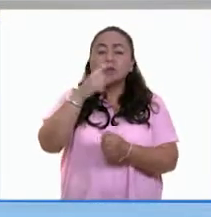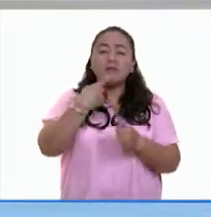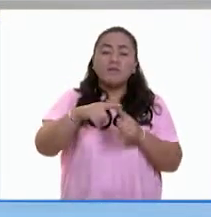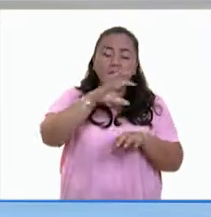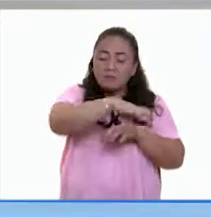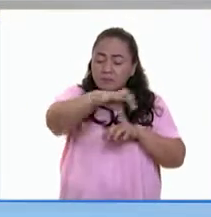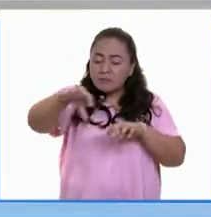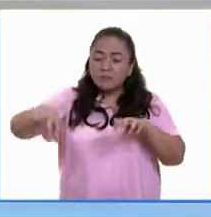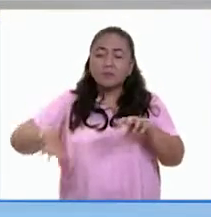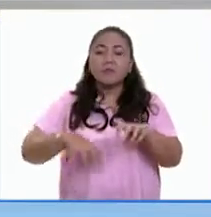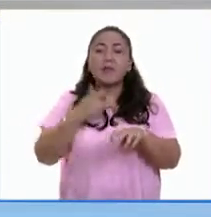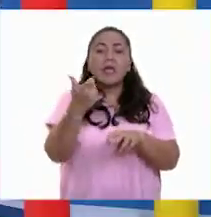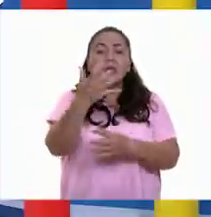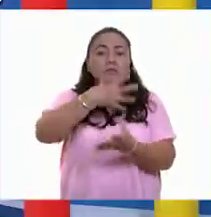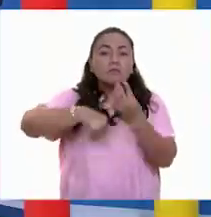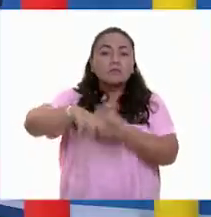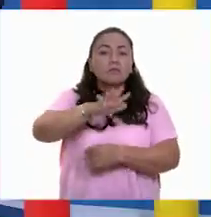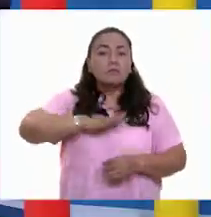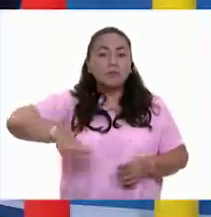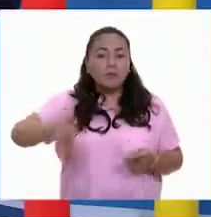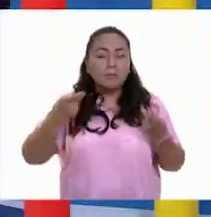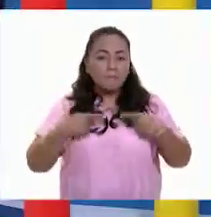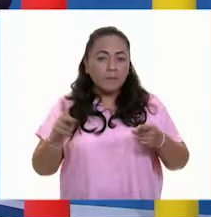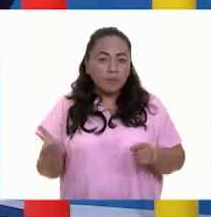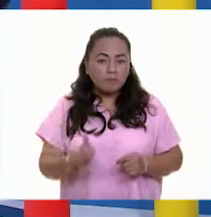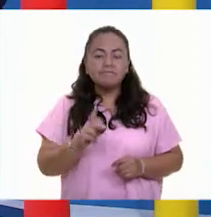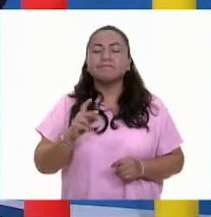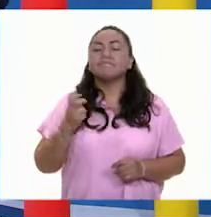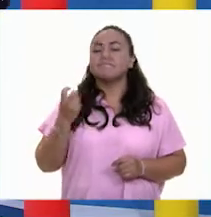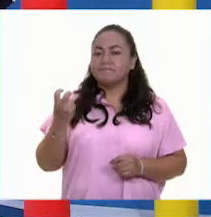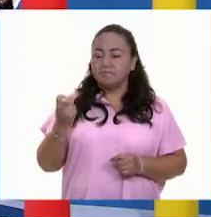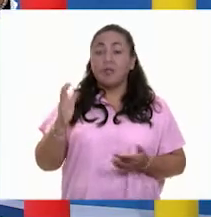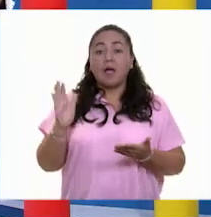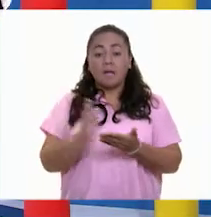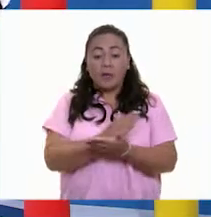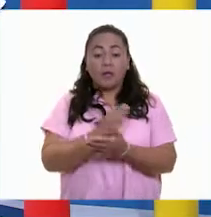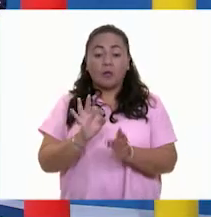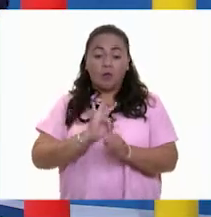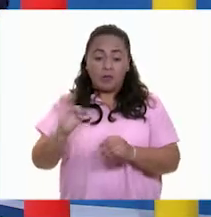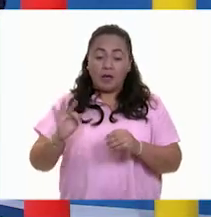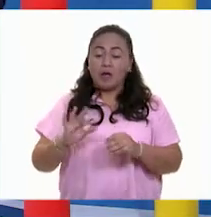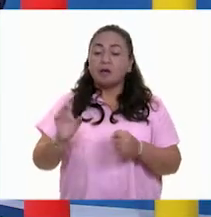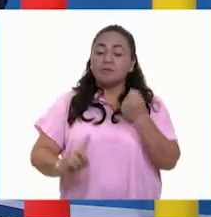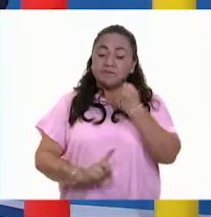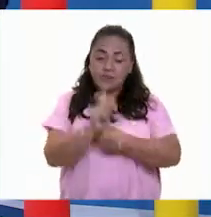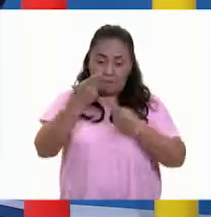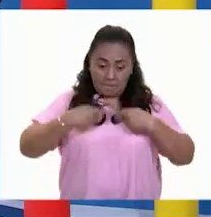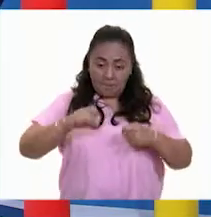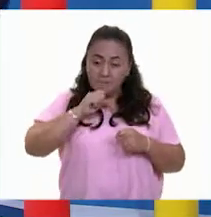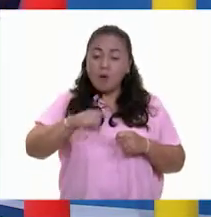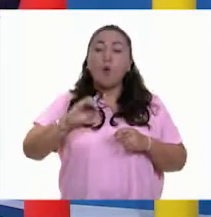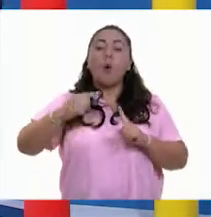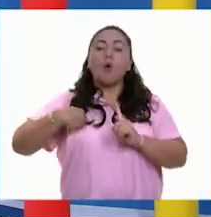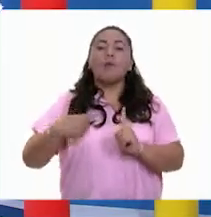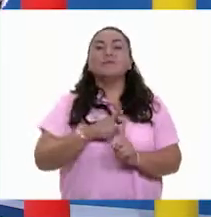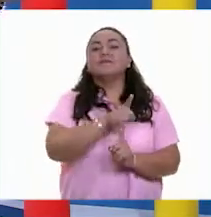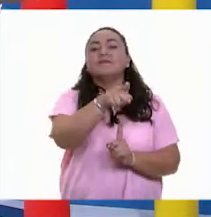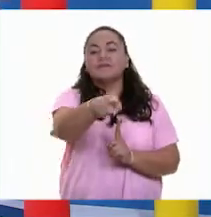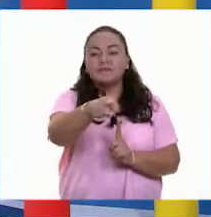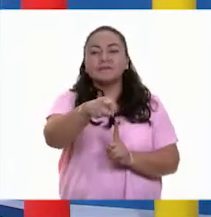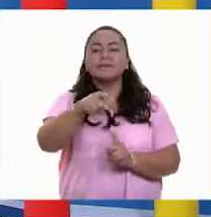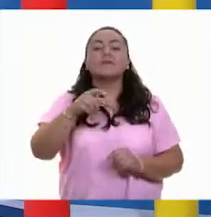y de la sociedad. Sí. Además de los efectos directos e indirectos, pueden existir los efectos secundarios,